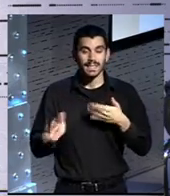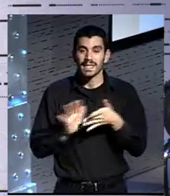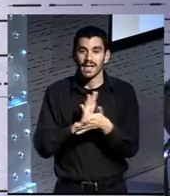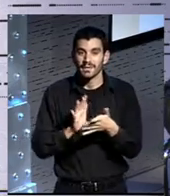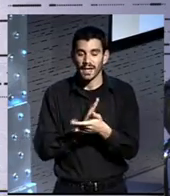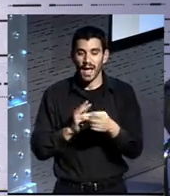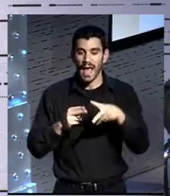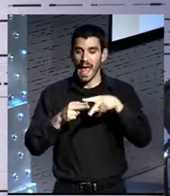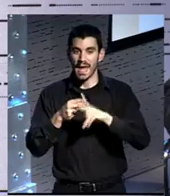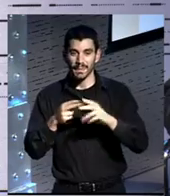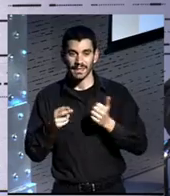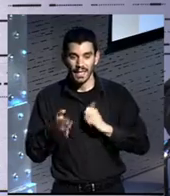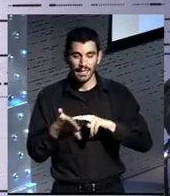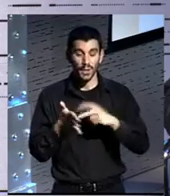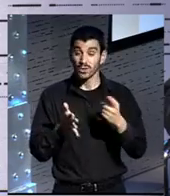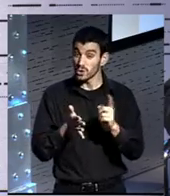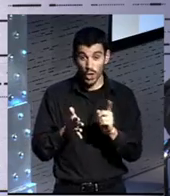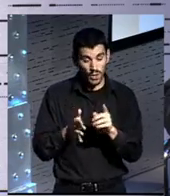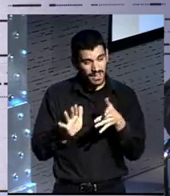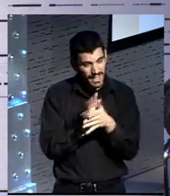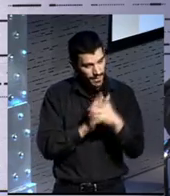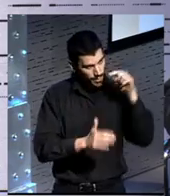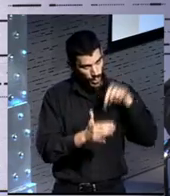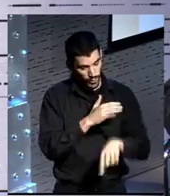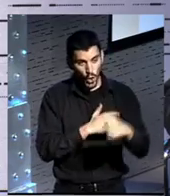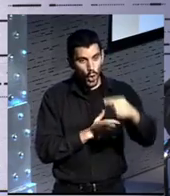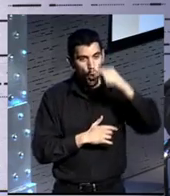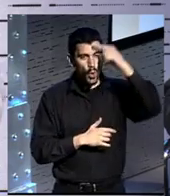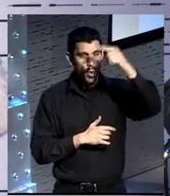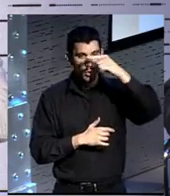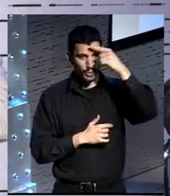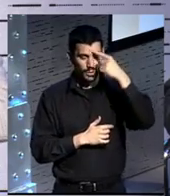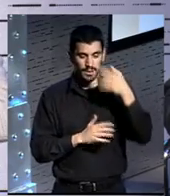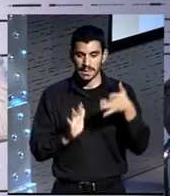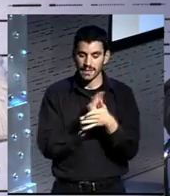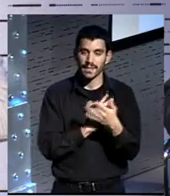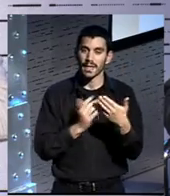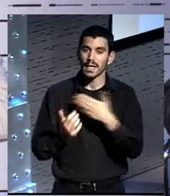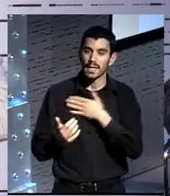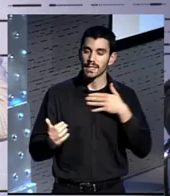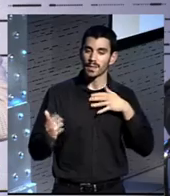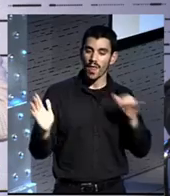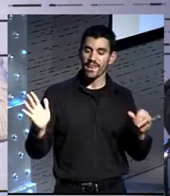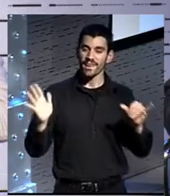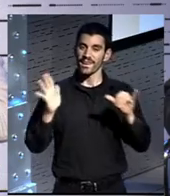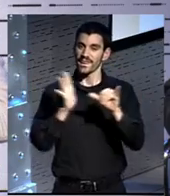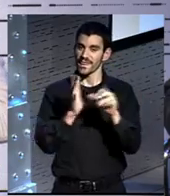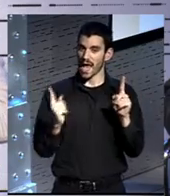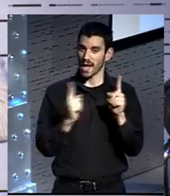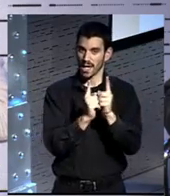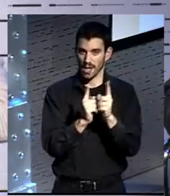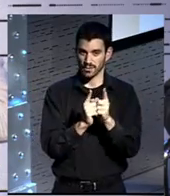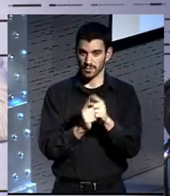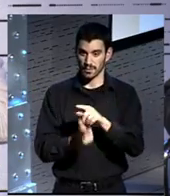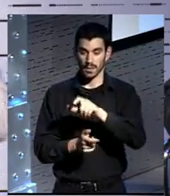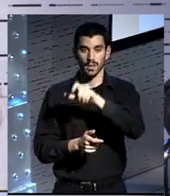las herramientas tecnológicas, sino en de verdad acercarnos a las personas y a esos profesionales que son mucho más